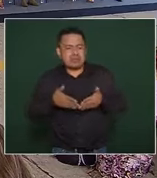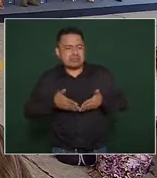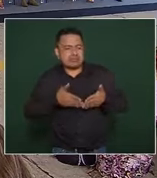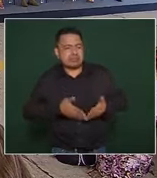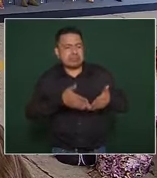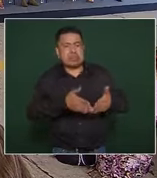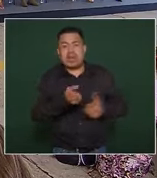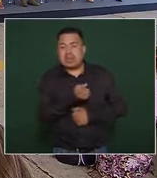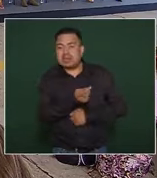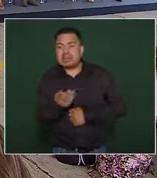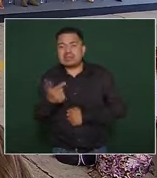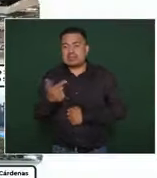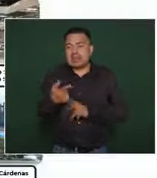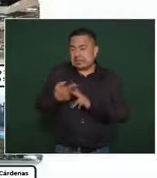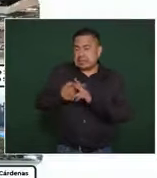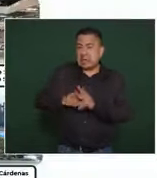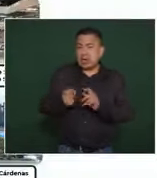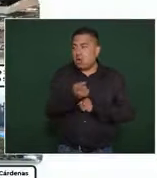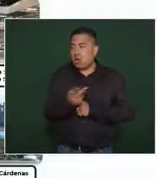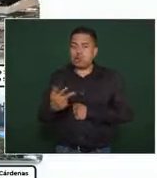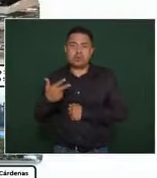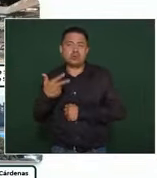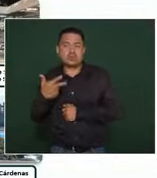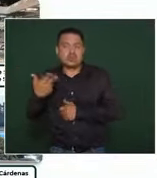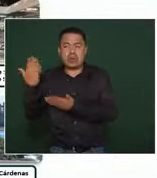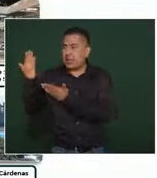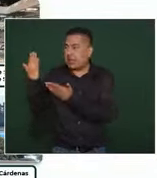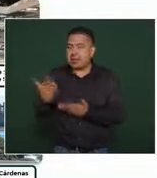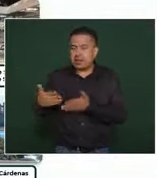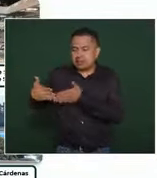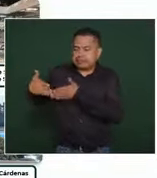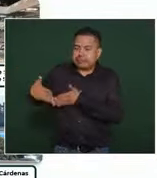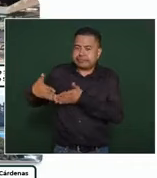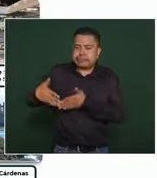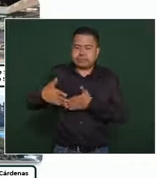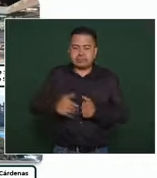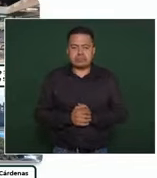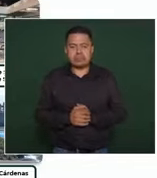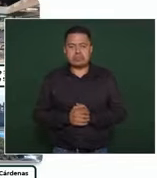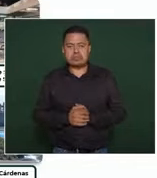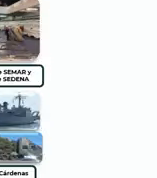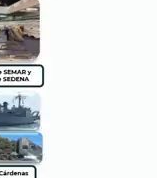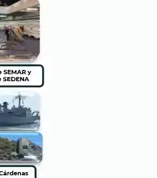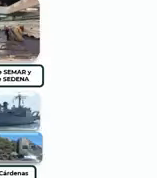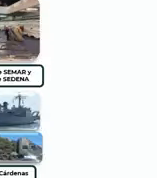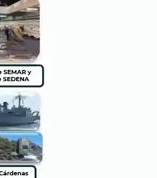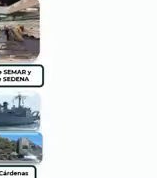7 buques, inicialmente eran 8 buques que iban a llegar de China.